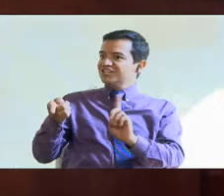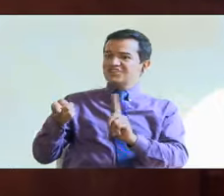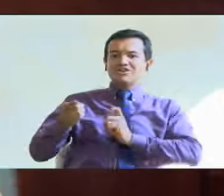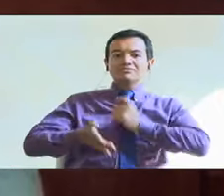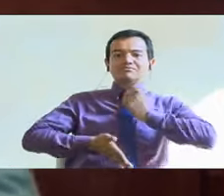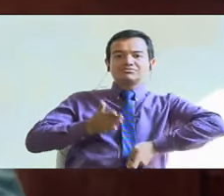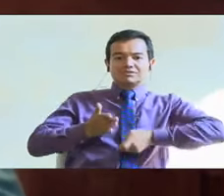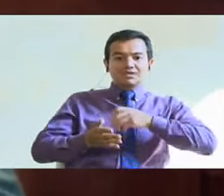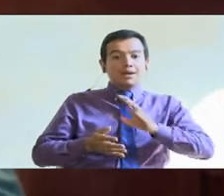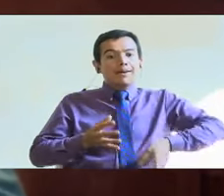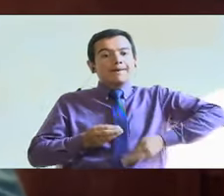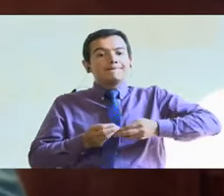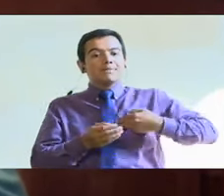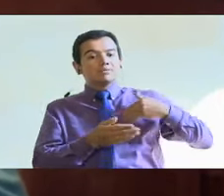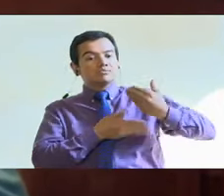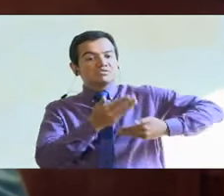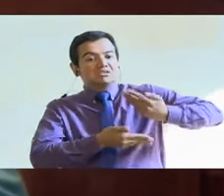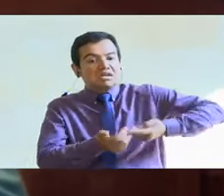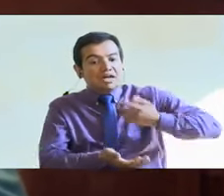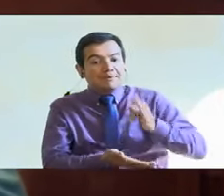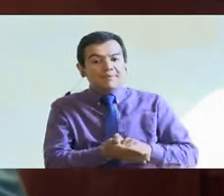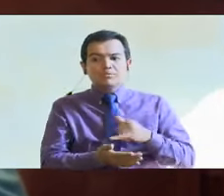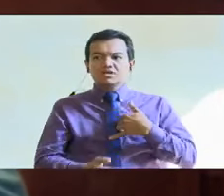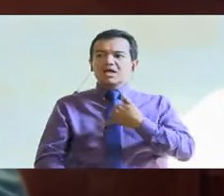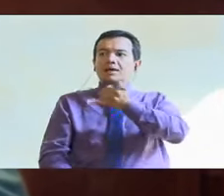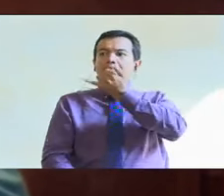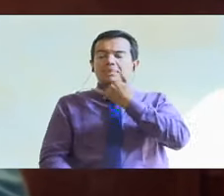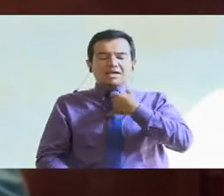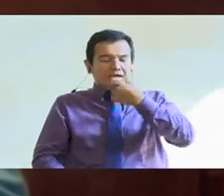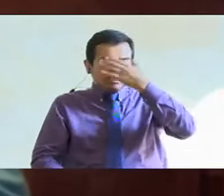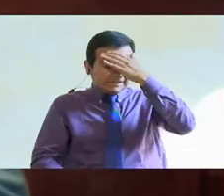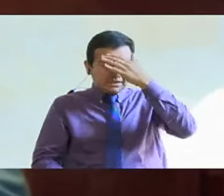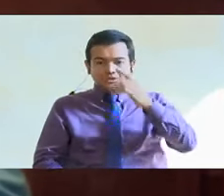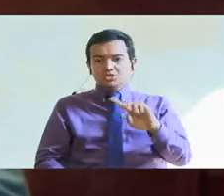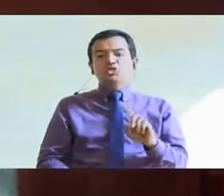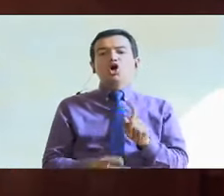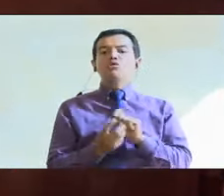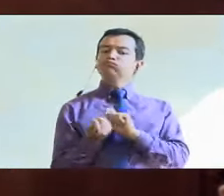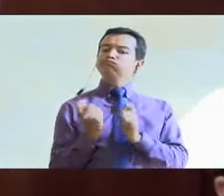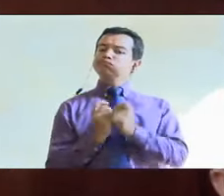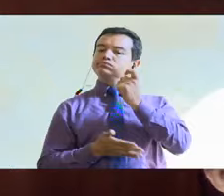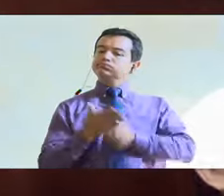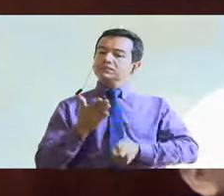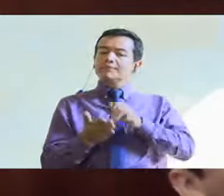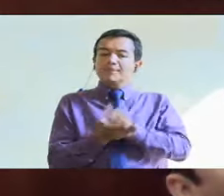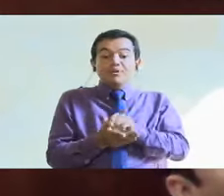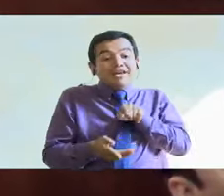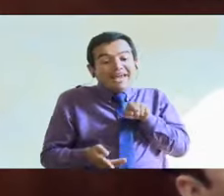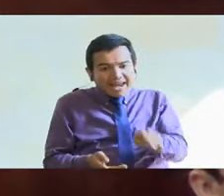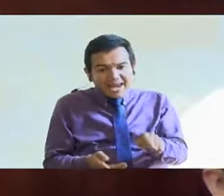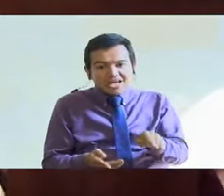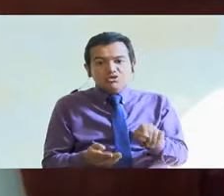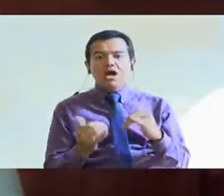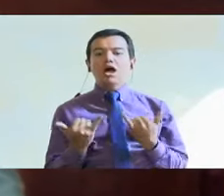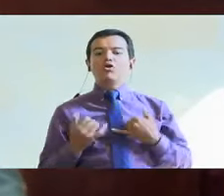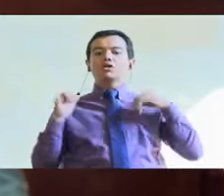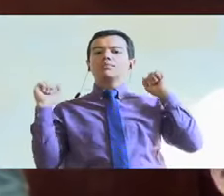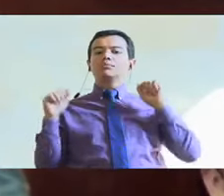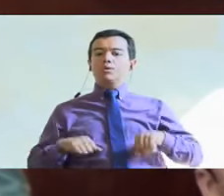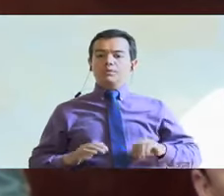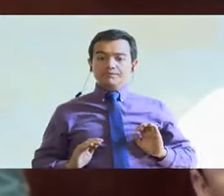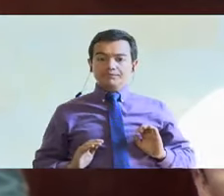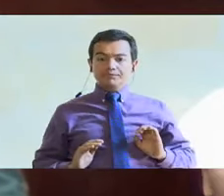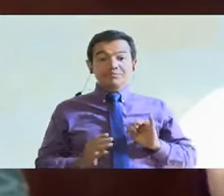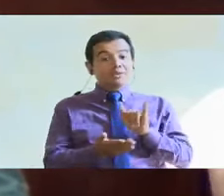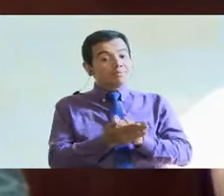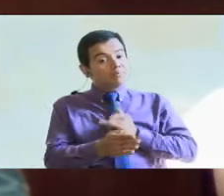reducir la posibilidad de error y eso honorables representantes es lo que se ha aprobado aquí